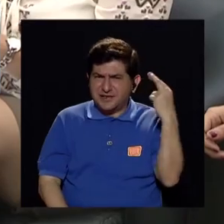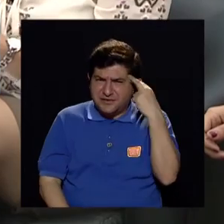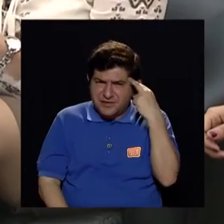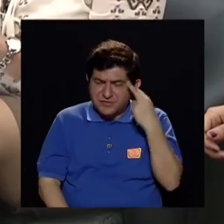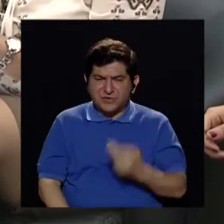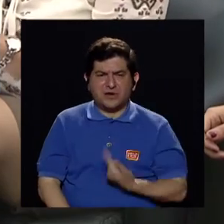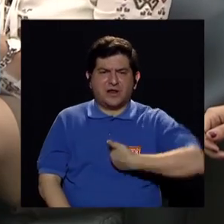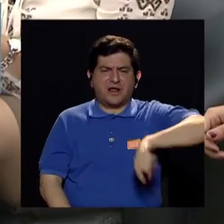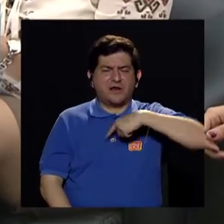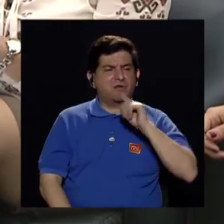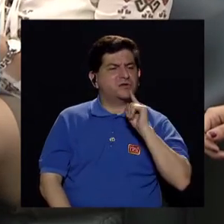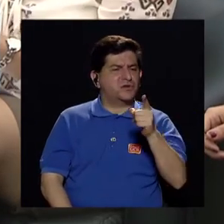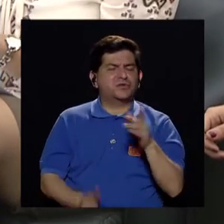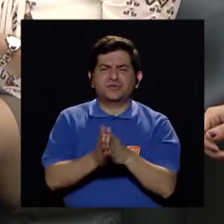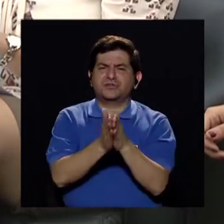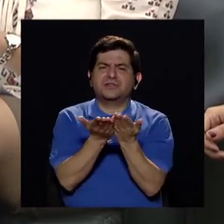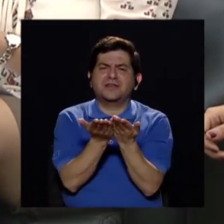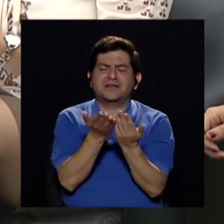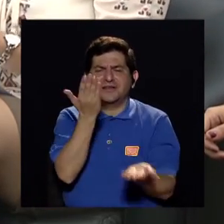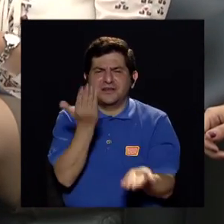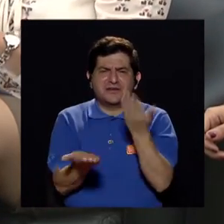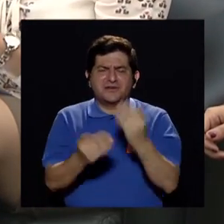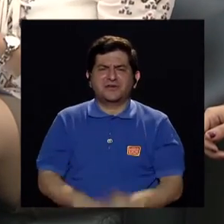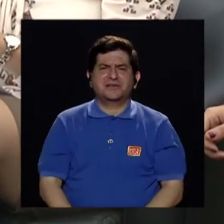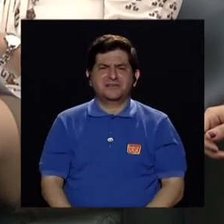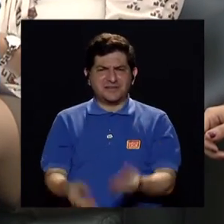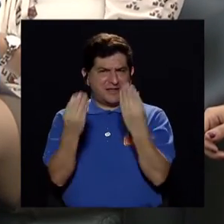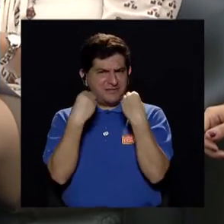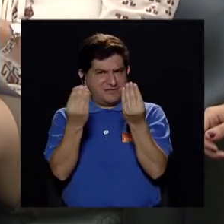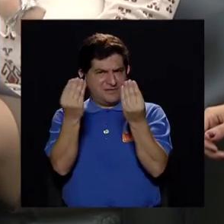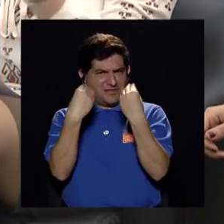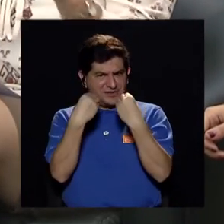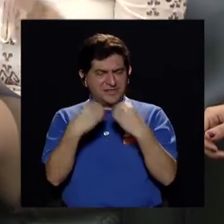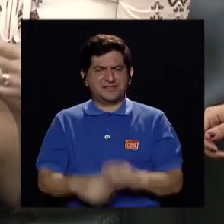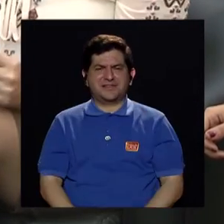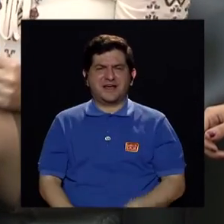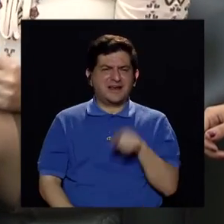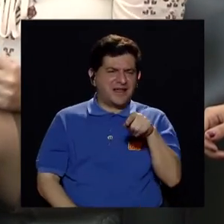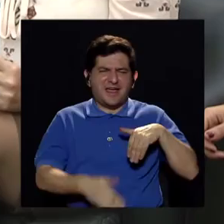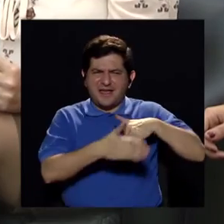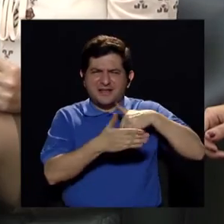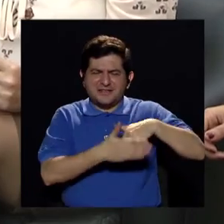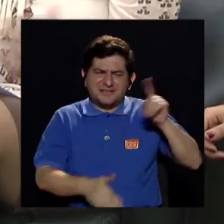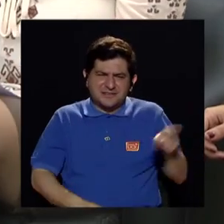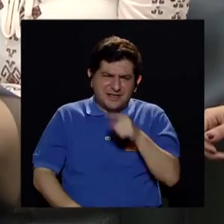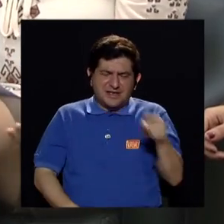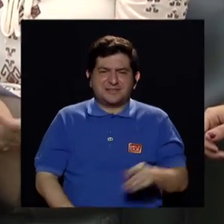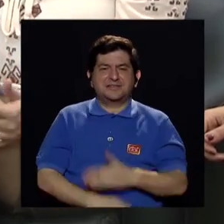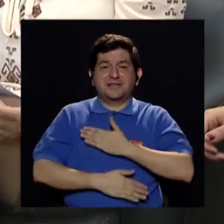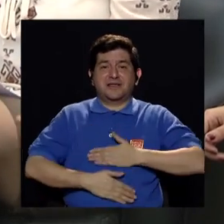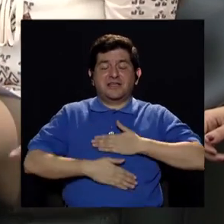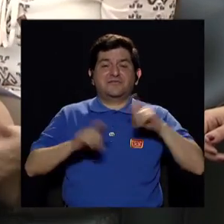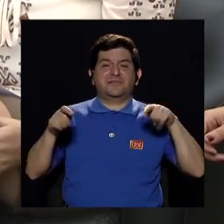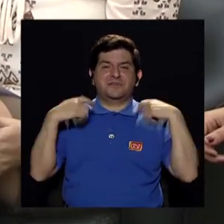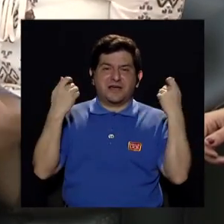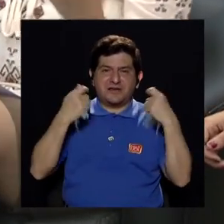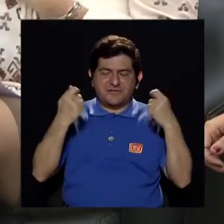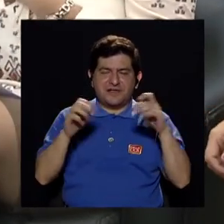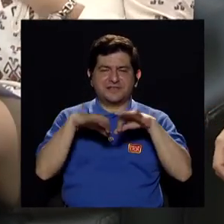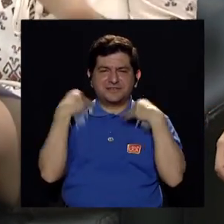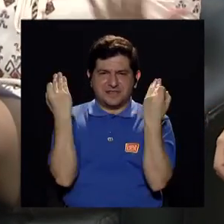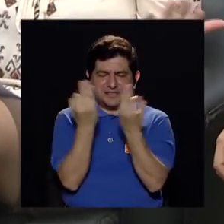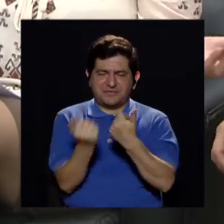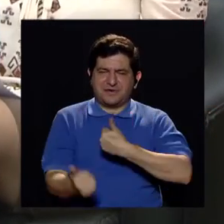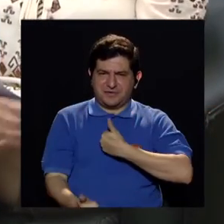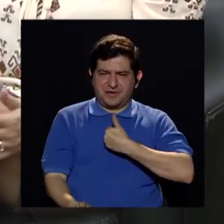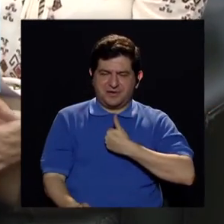reflexión o algo que podamos rescatar de este libro que nos pueda enseñar también para dejar esas ataduras y disfrutar esas fiestas en familia y en con plenitud.